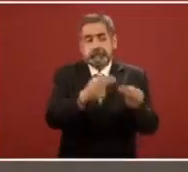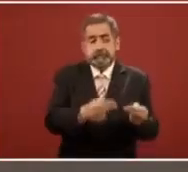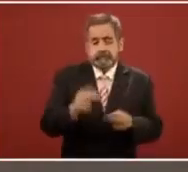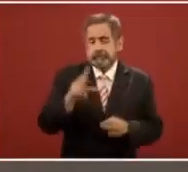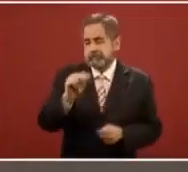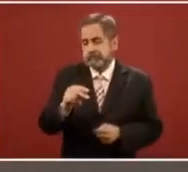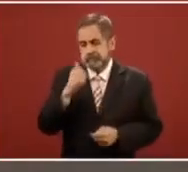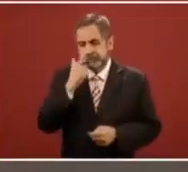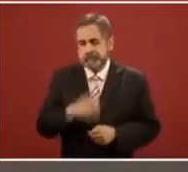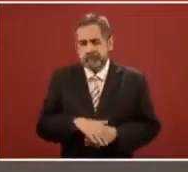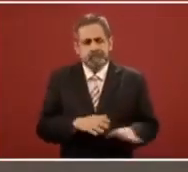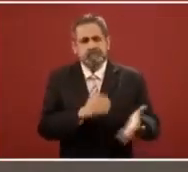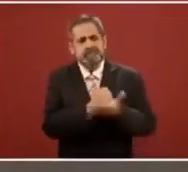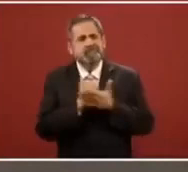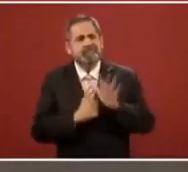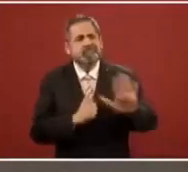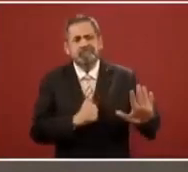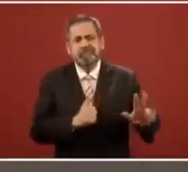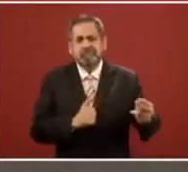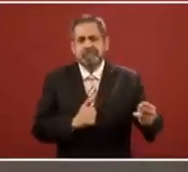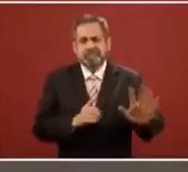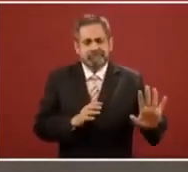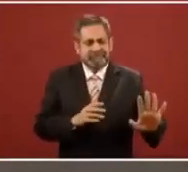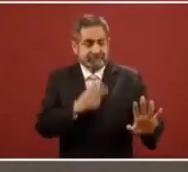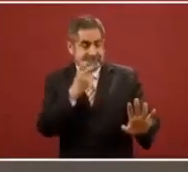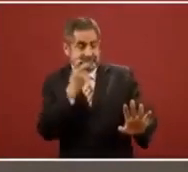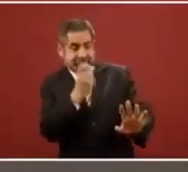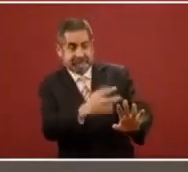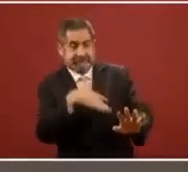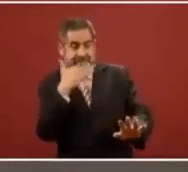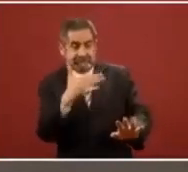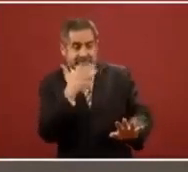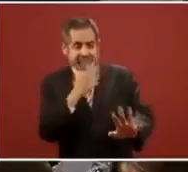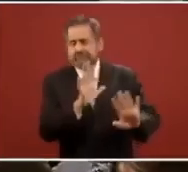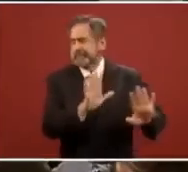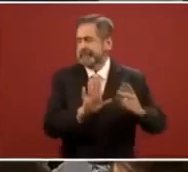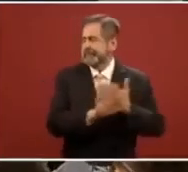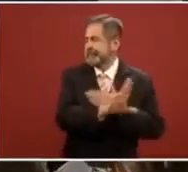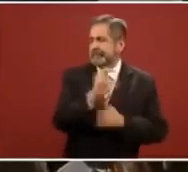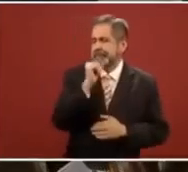No nos ayuden, compadres,